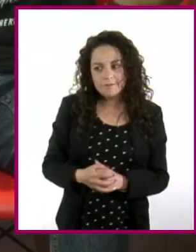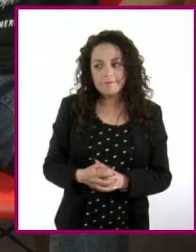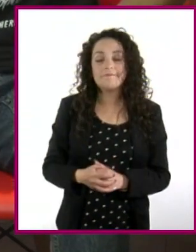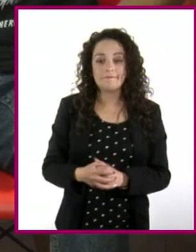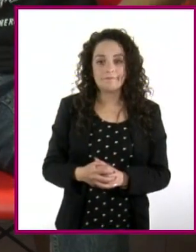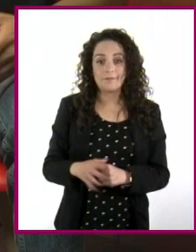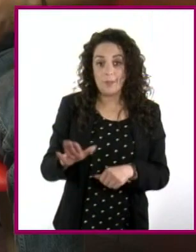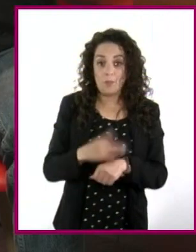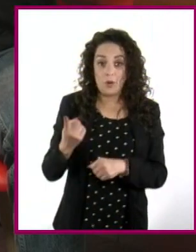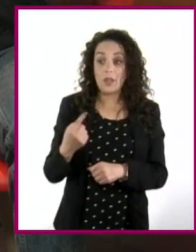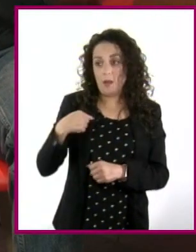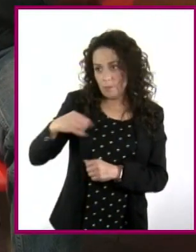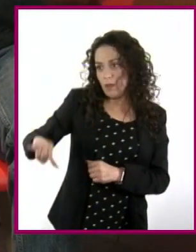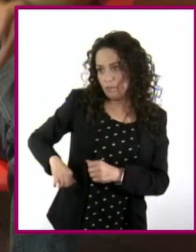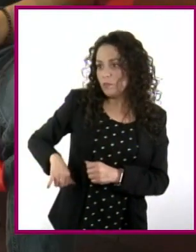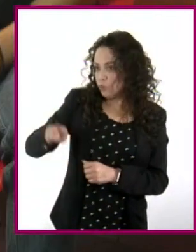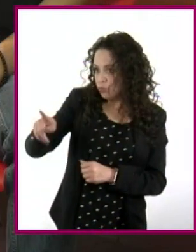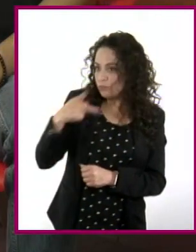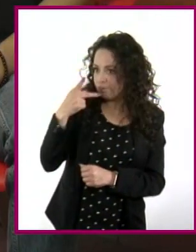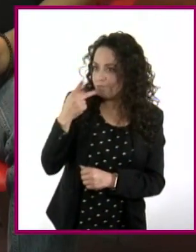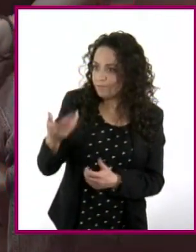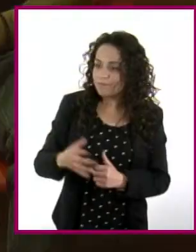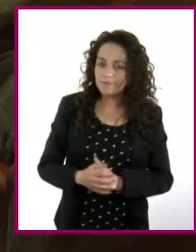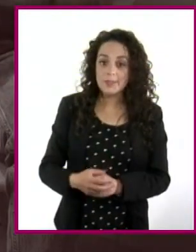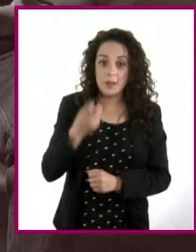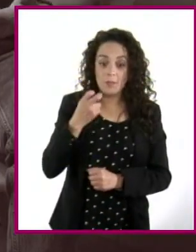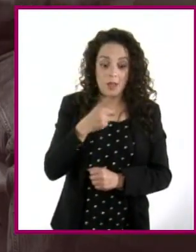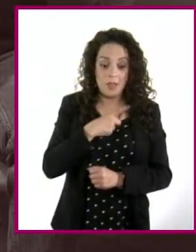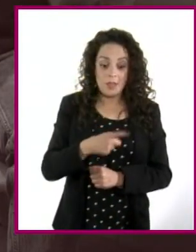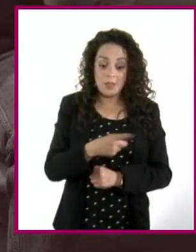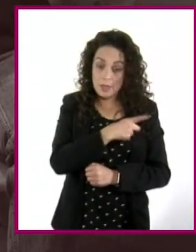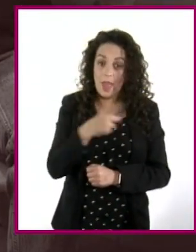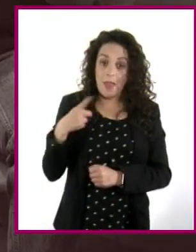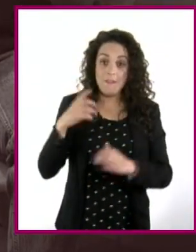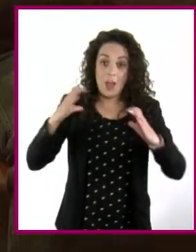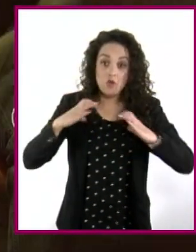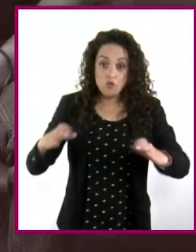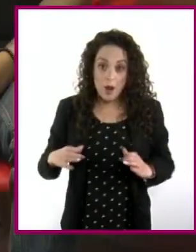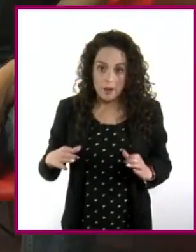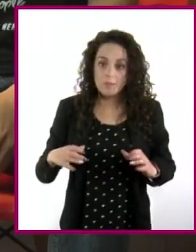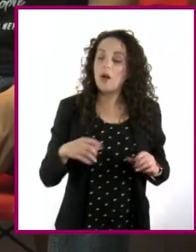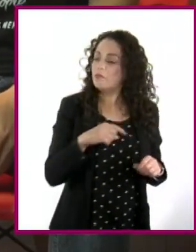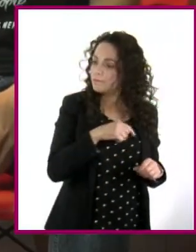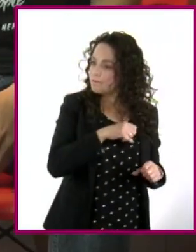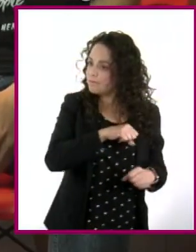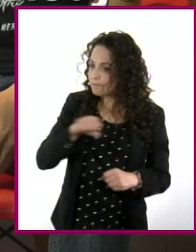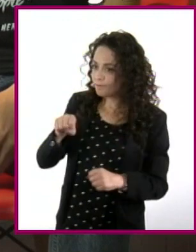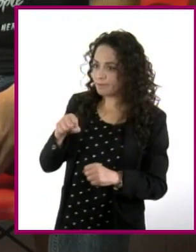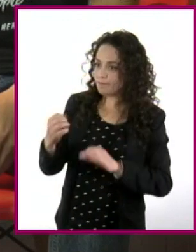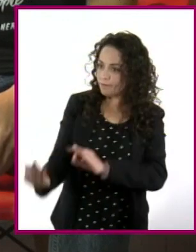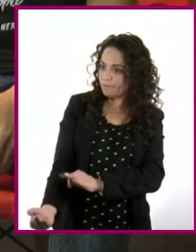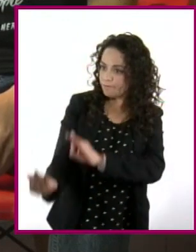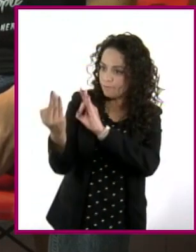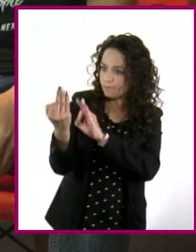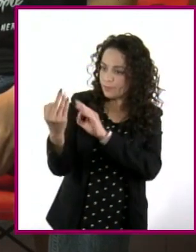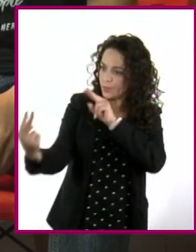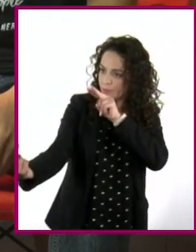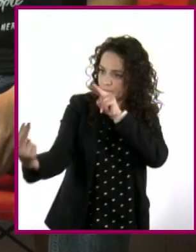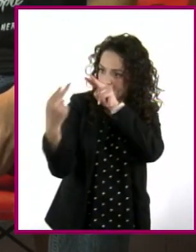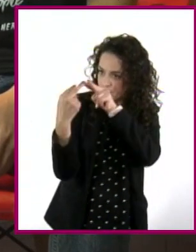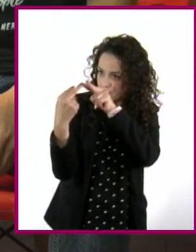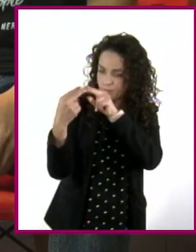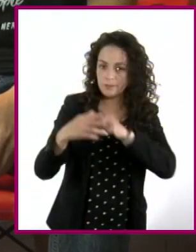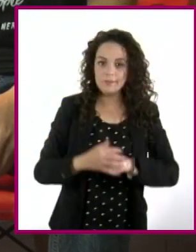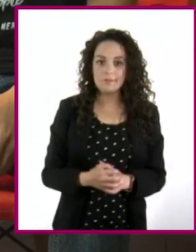interés en lo que dice, y para lograrlo hay que dirigir el cuerpo hacia él y mirarlo a los ojos. Evitar hacer juicios de valor conduce